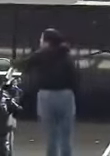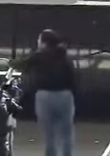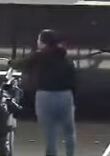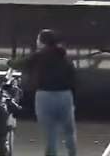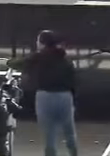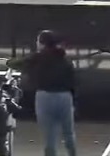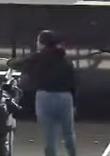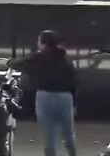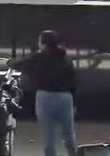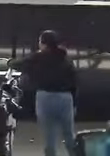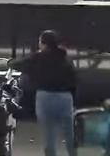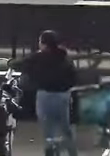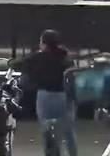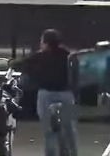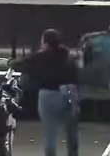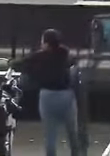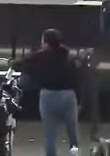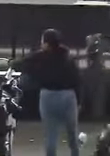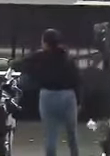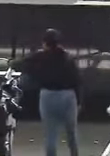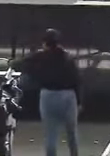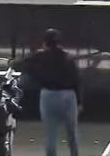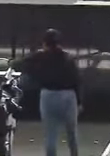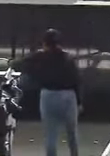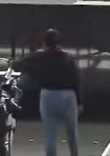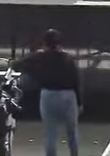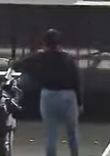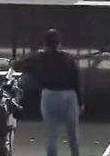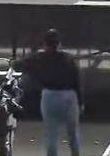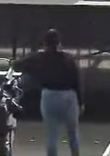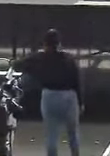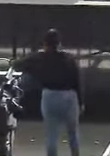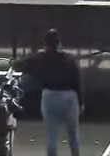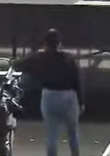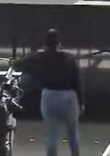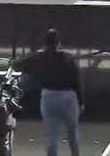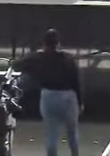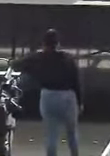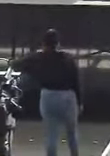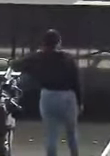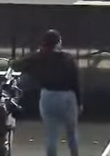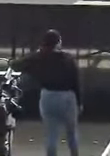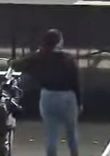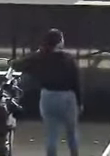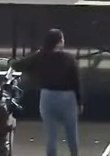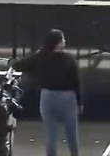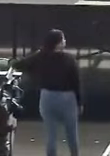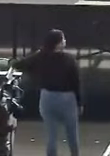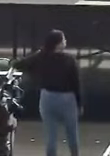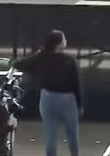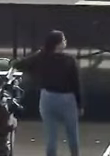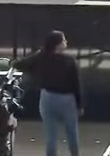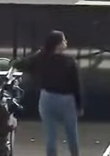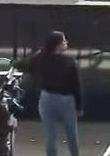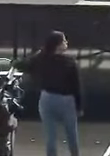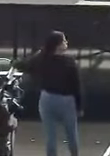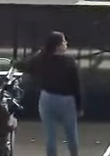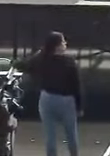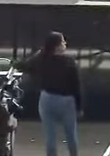Chalquenses, hoy necesitamos a verdaderos defensores de la